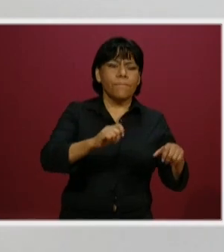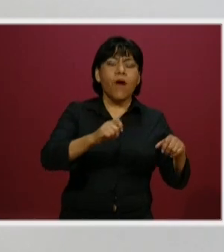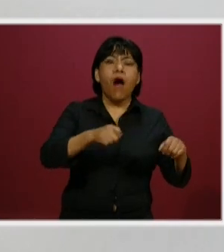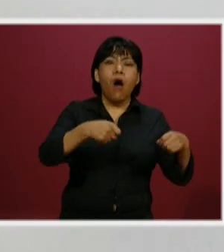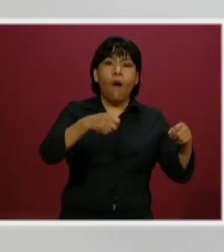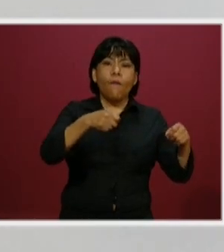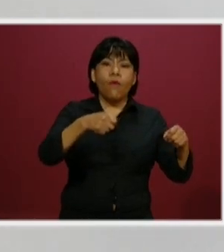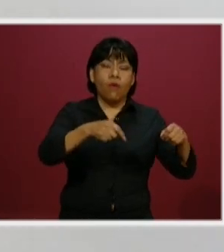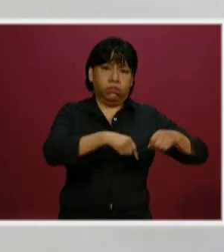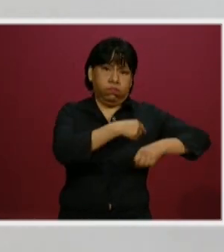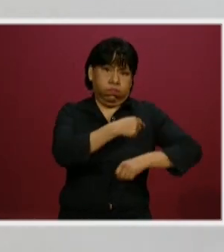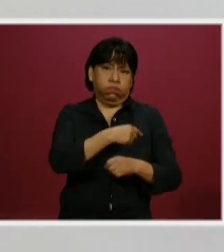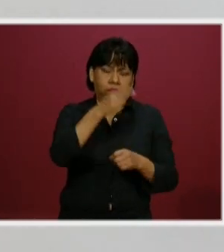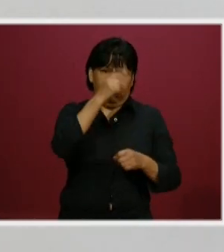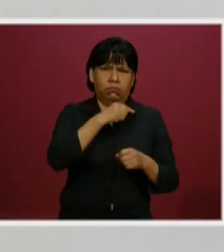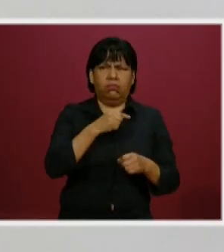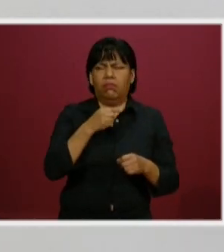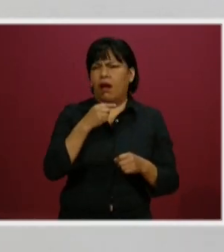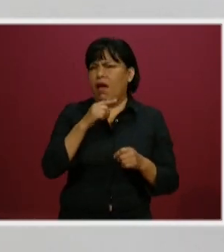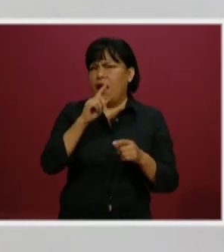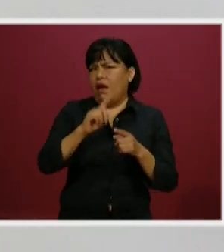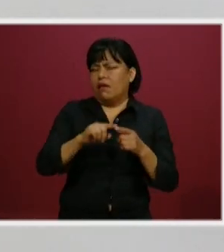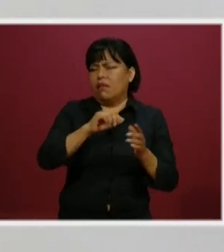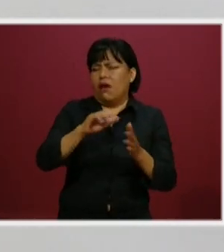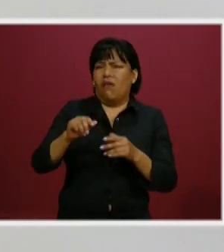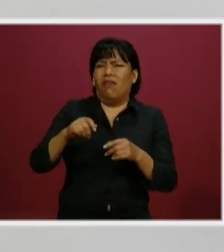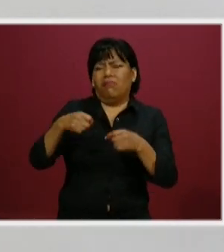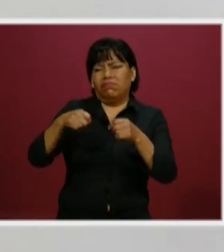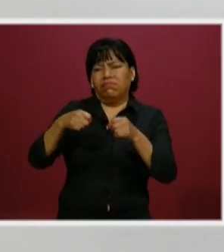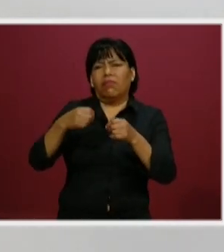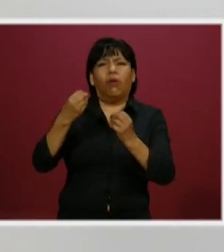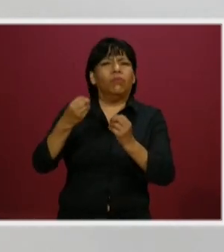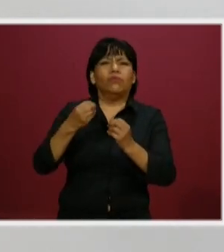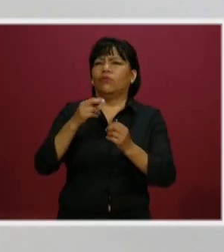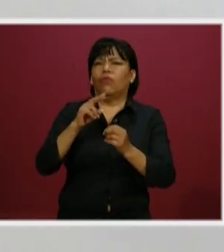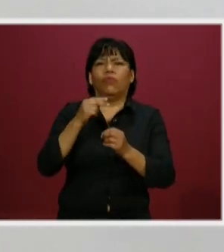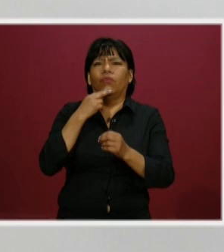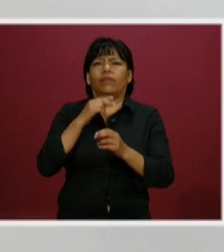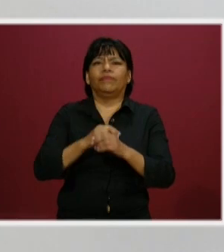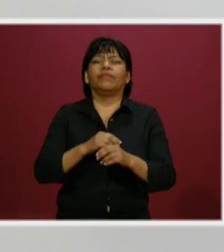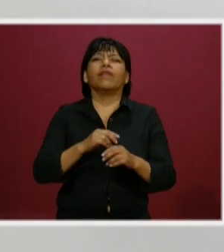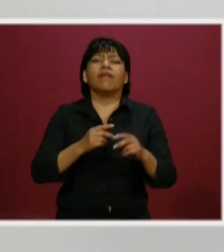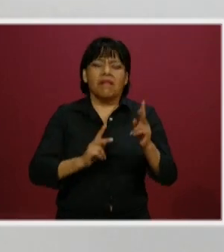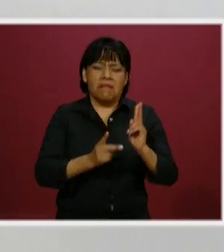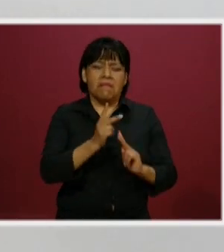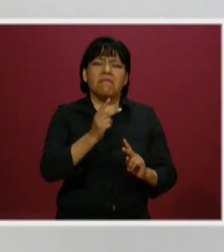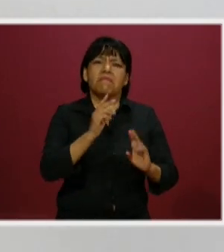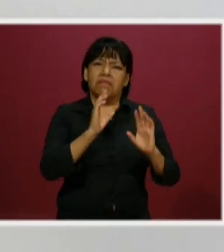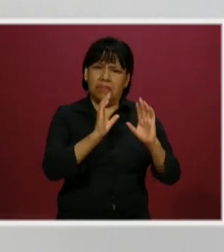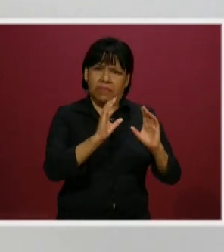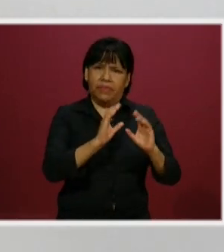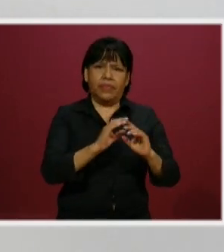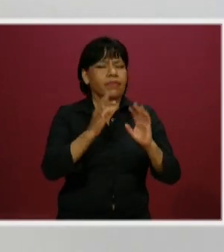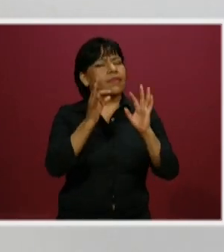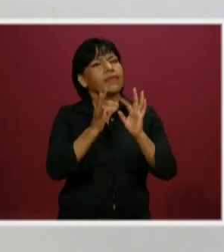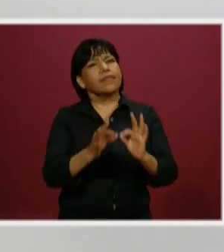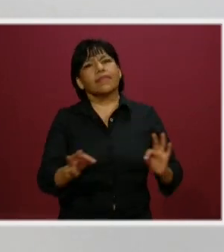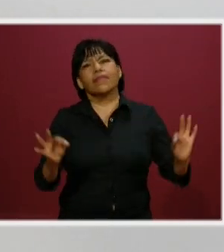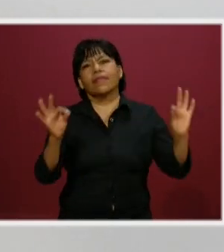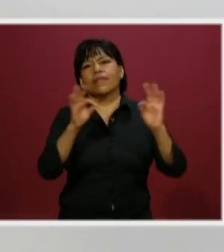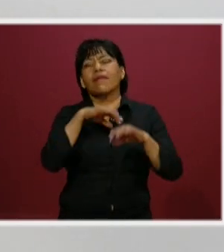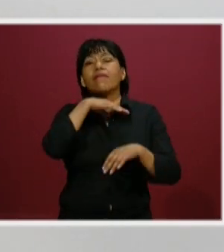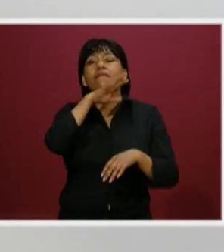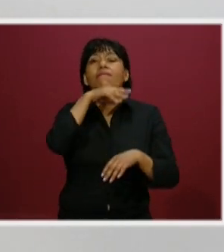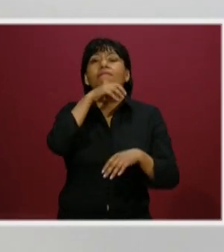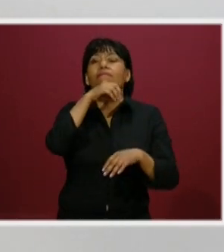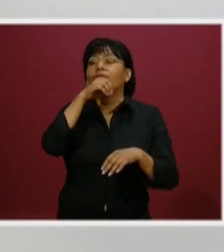plásticos también nosotros debemos de reciclar el plástico cuidar las plantas súper importante tirar